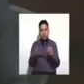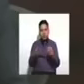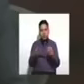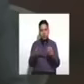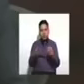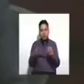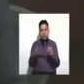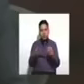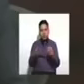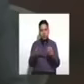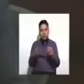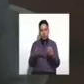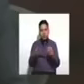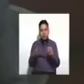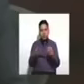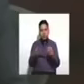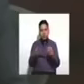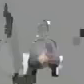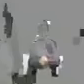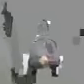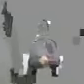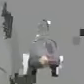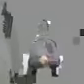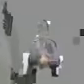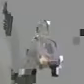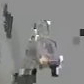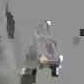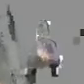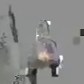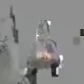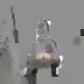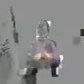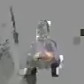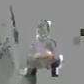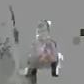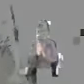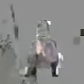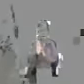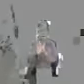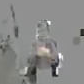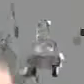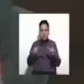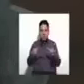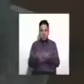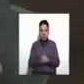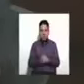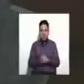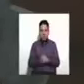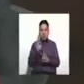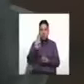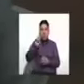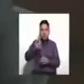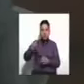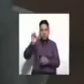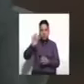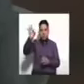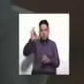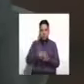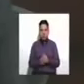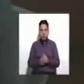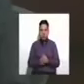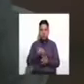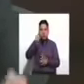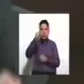no fueron debidamente valorados y tampoco el flujo proyectado de la empresa con el crecimiento de la demanda potencial de mercado del 4% en las próximas